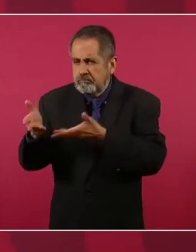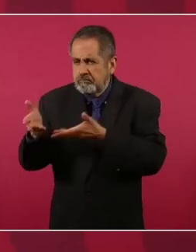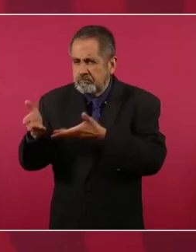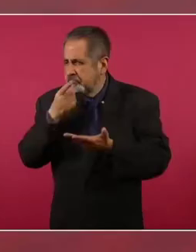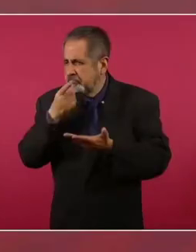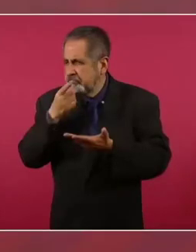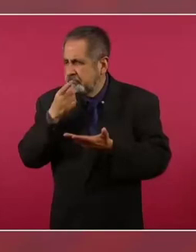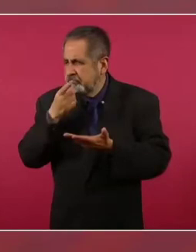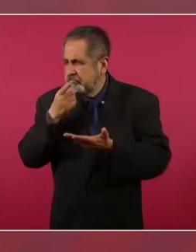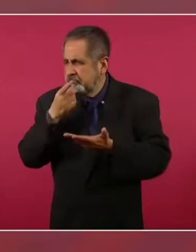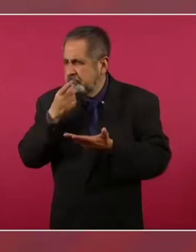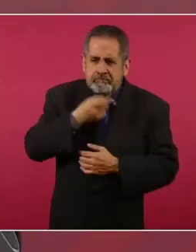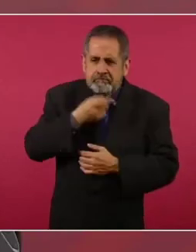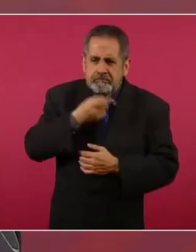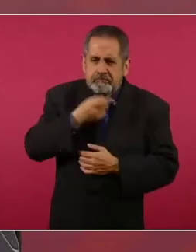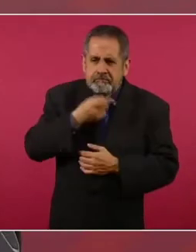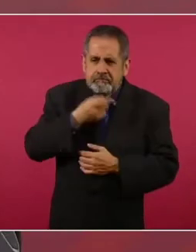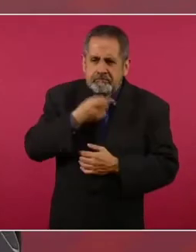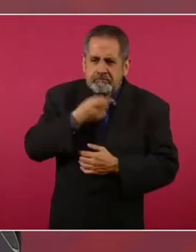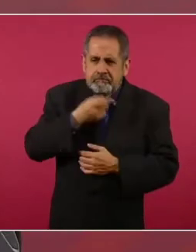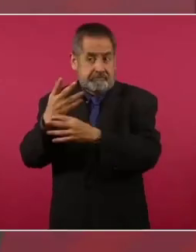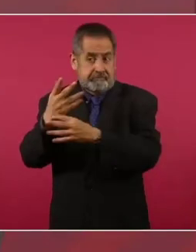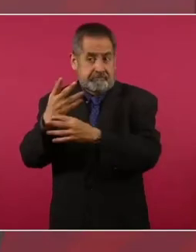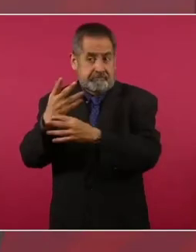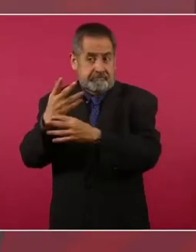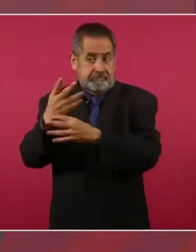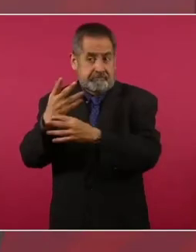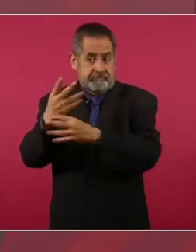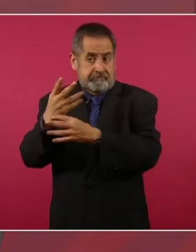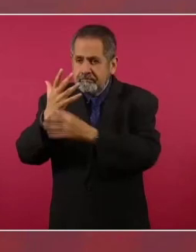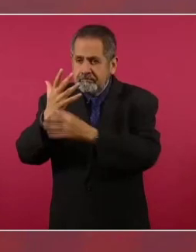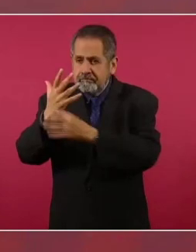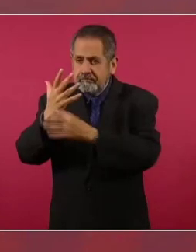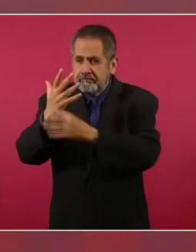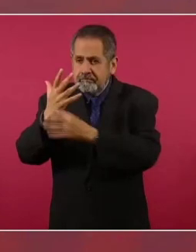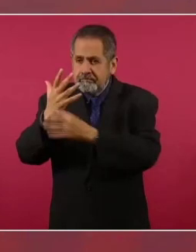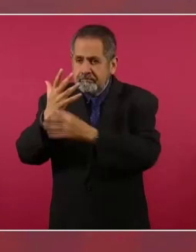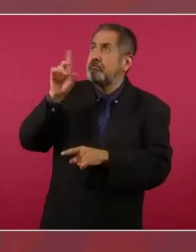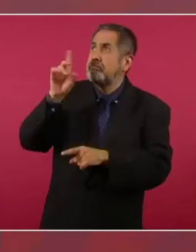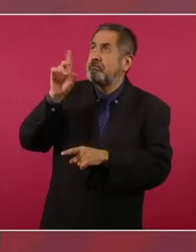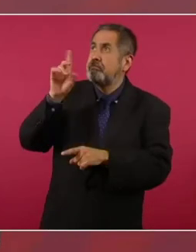escuchar al pueblo. La voz del pueblo es la voz de Dios.